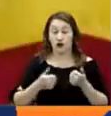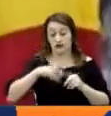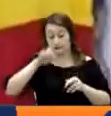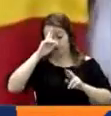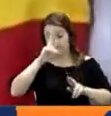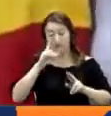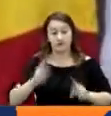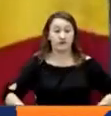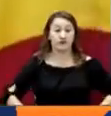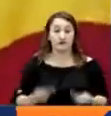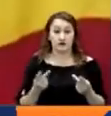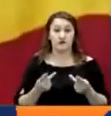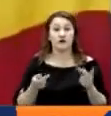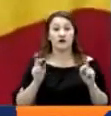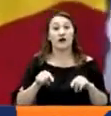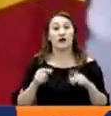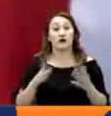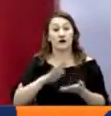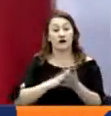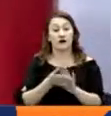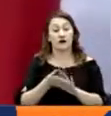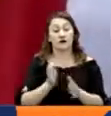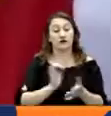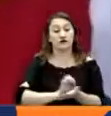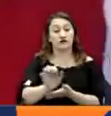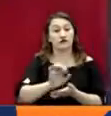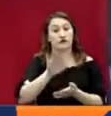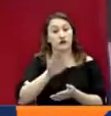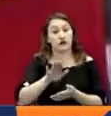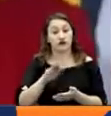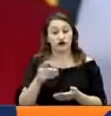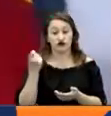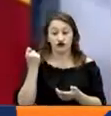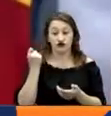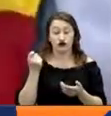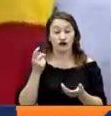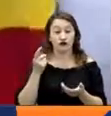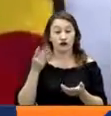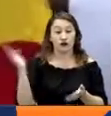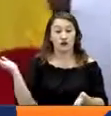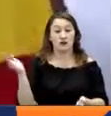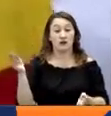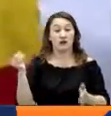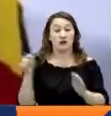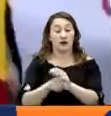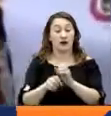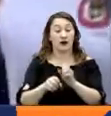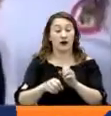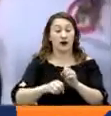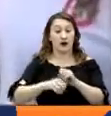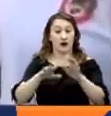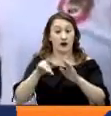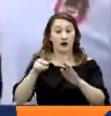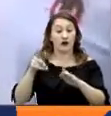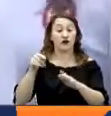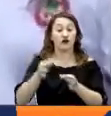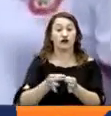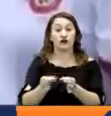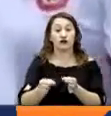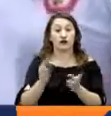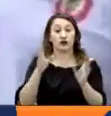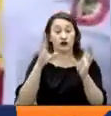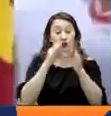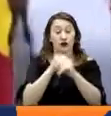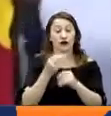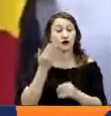a la vida, también la paz y en rechazo a este reciente atentado que ocurrió en el departamento, en el municipio en la noche